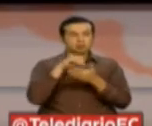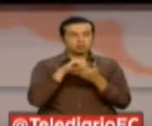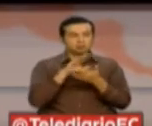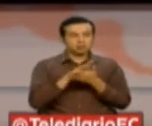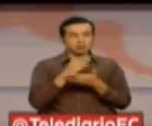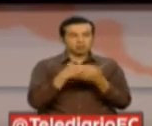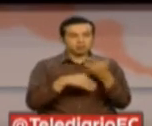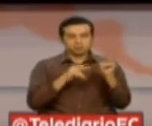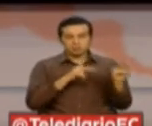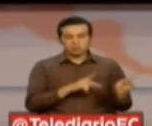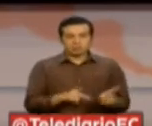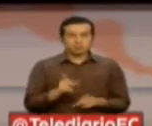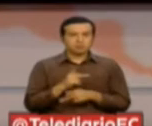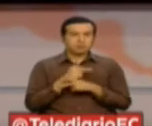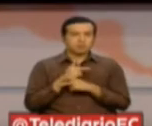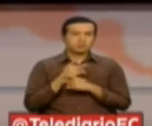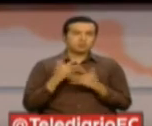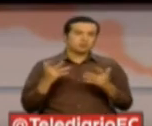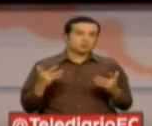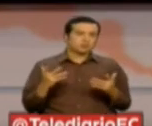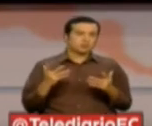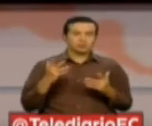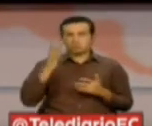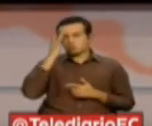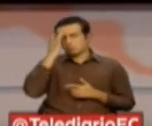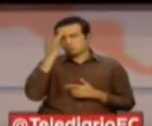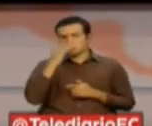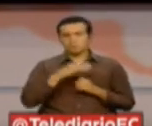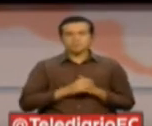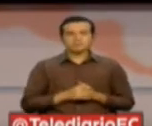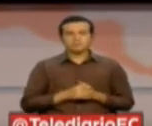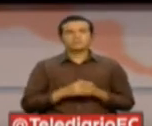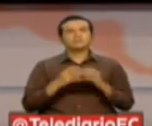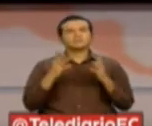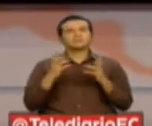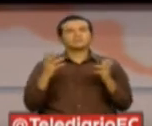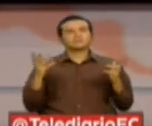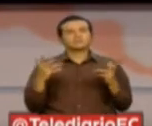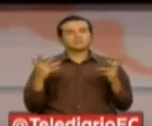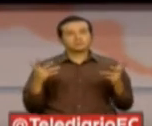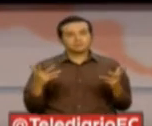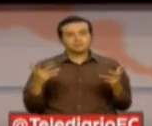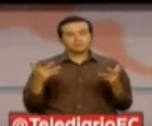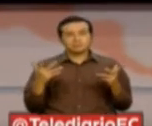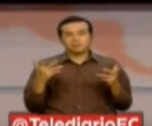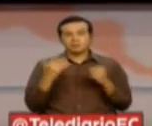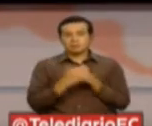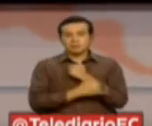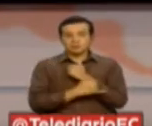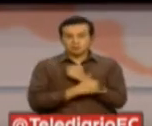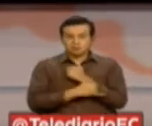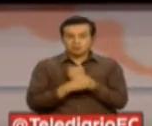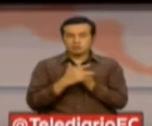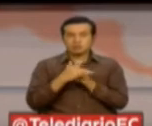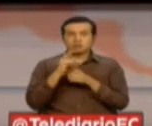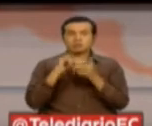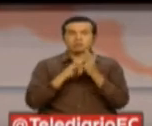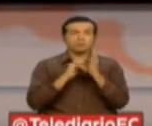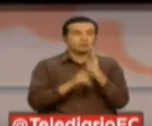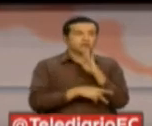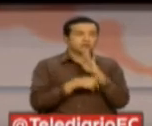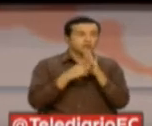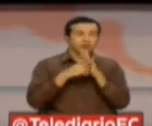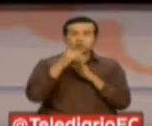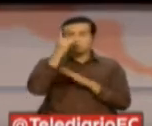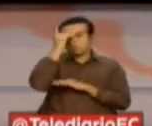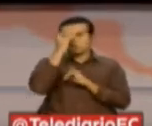plan productivo por qué y porque eduardo queremos lo que queremos hacer como país es dejar de depender del petróleo de la